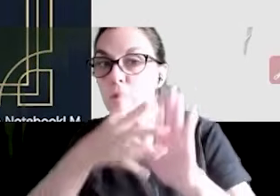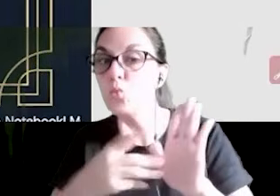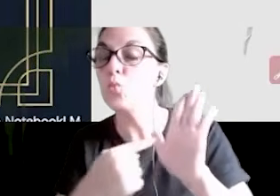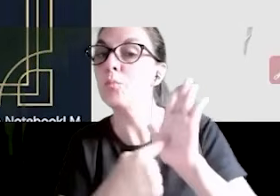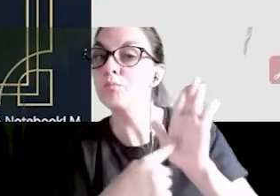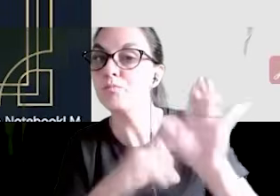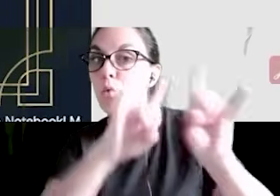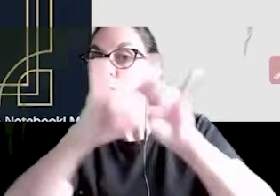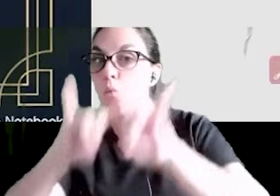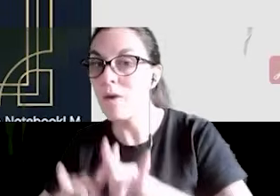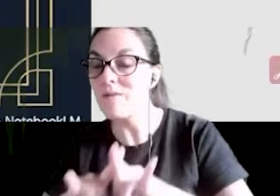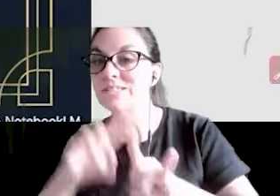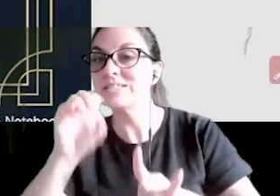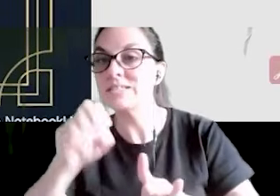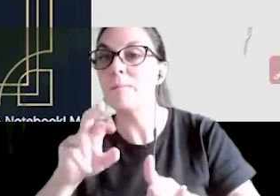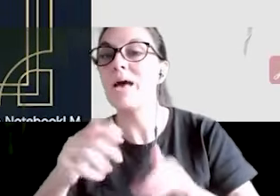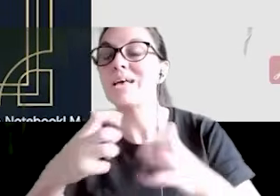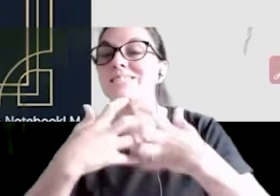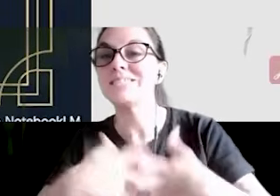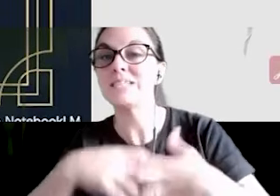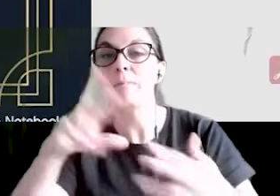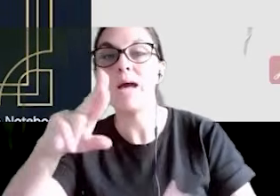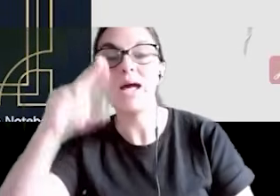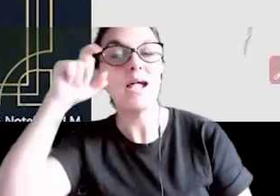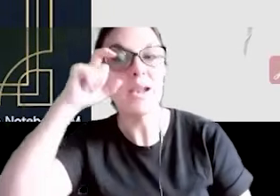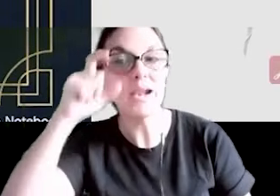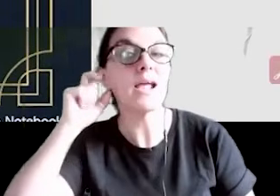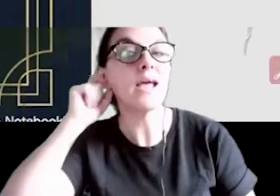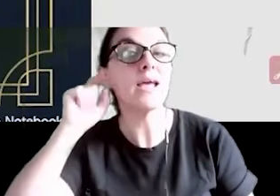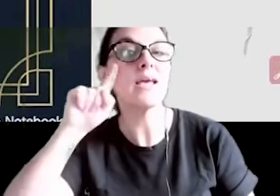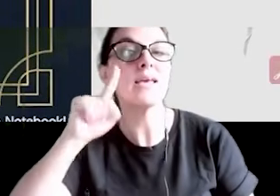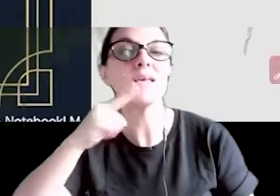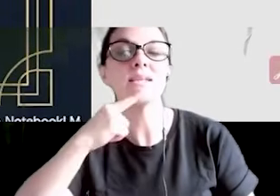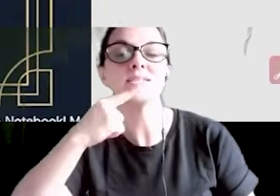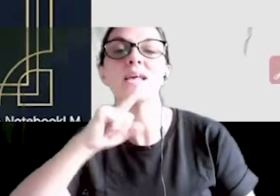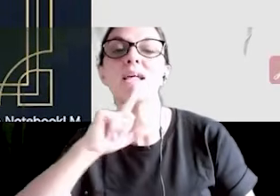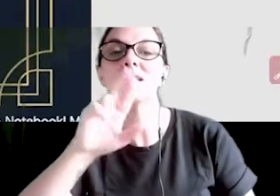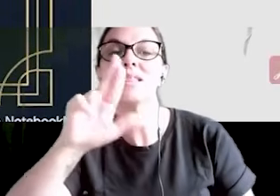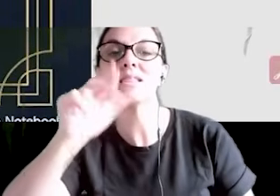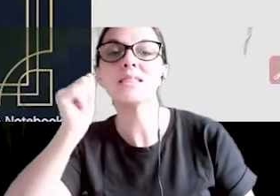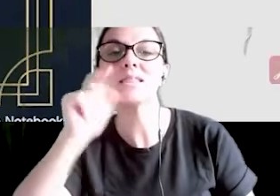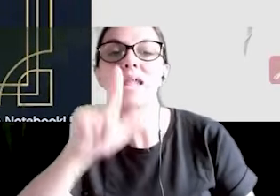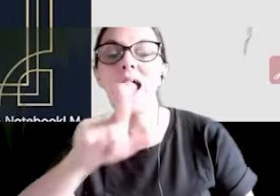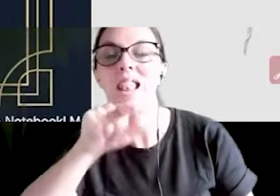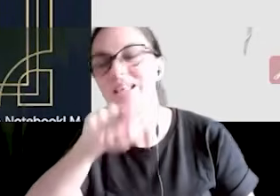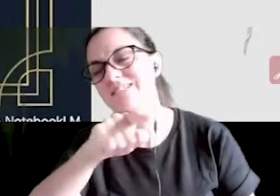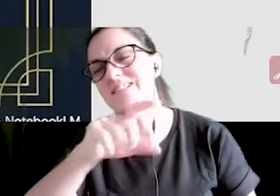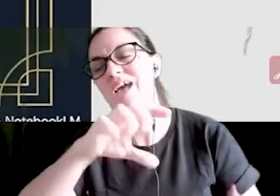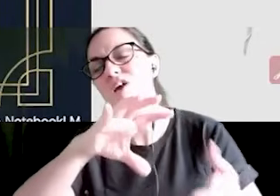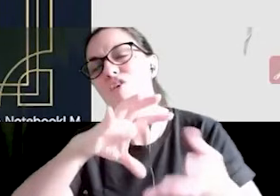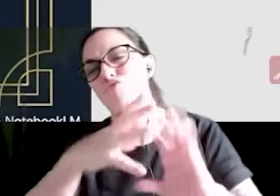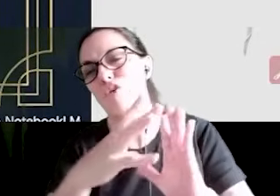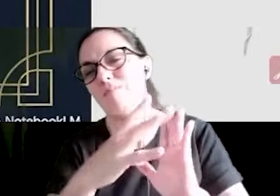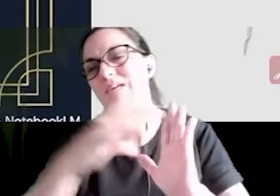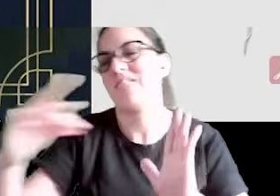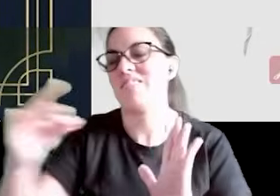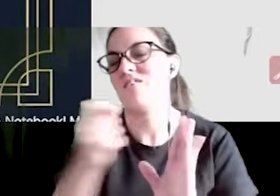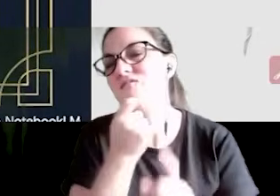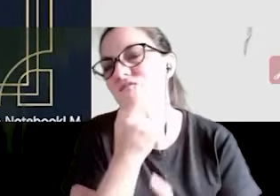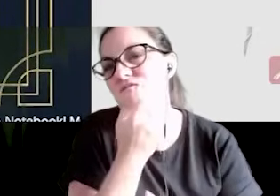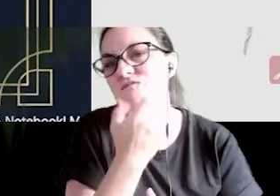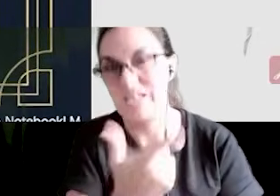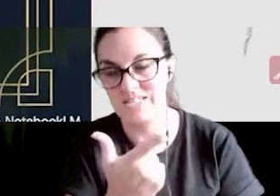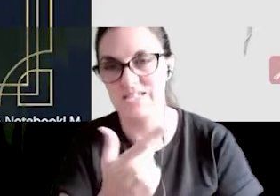es sistema registral. Dentro de este sistema registral está muy accesible la opción de seleccionar ganancias personas